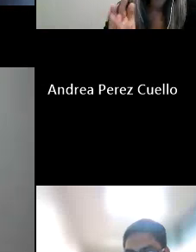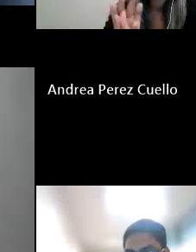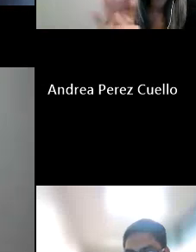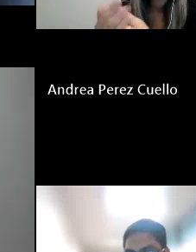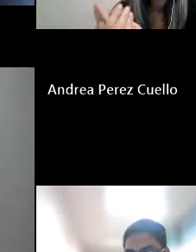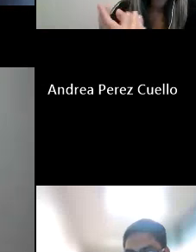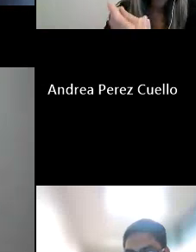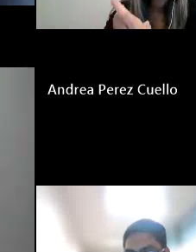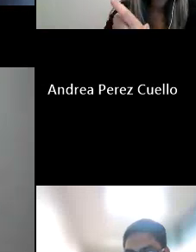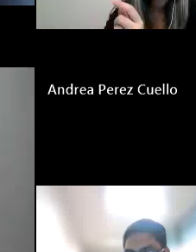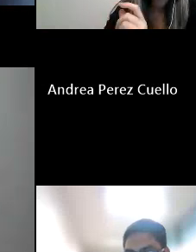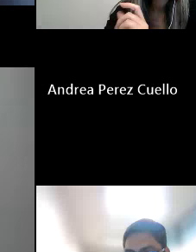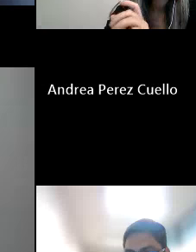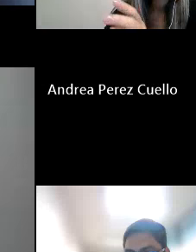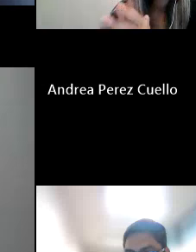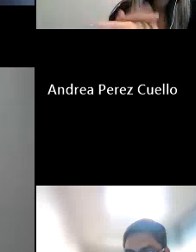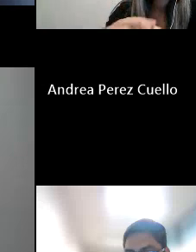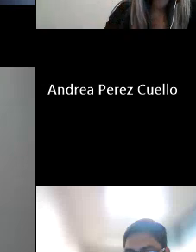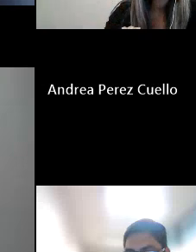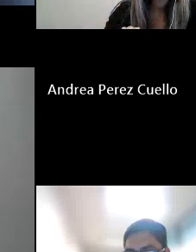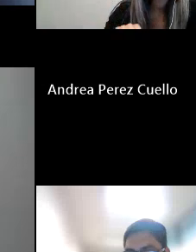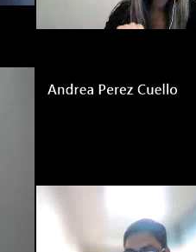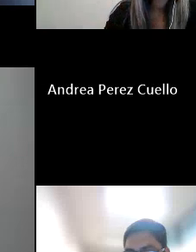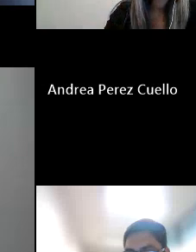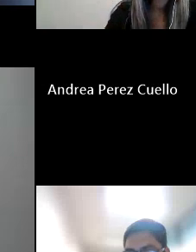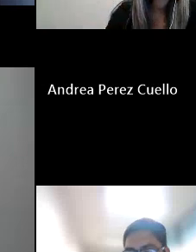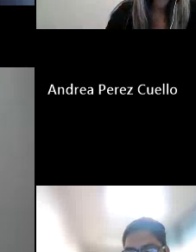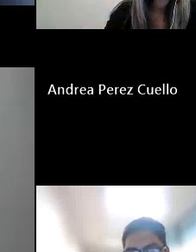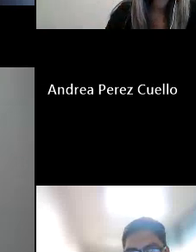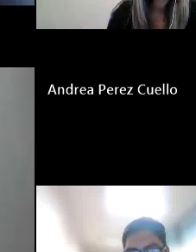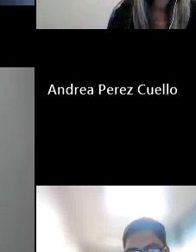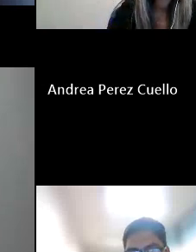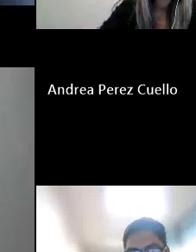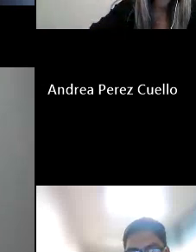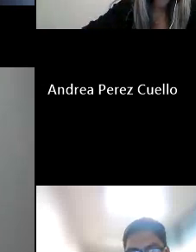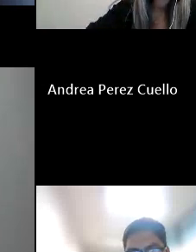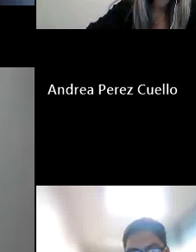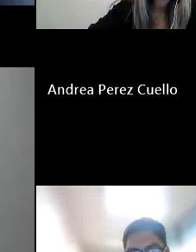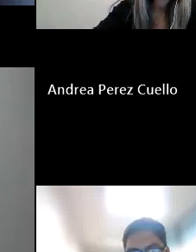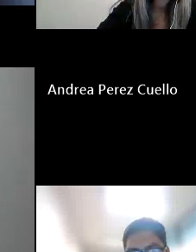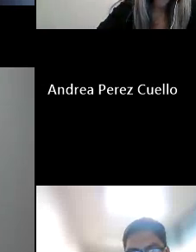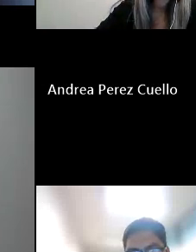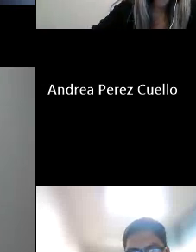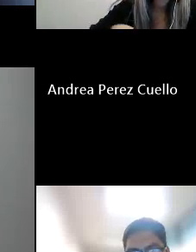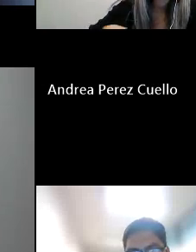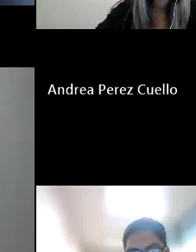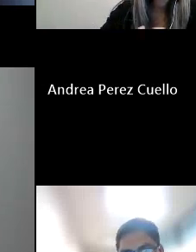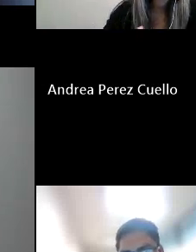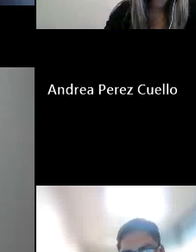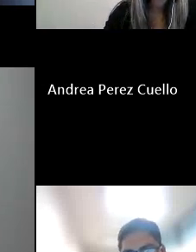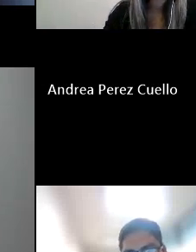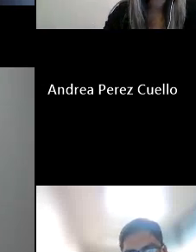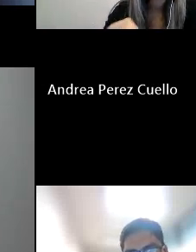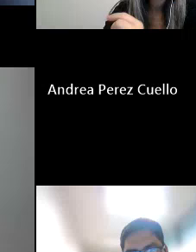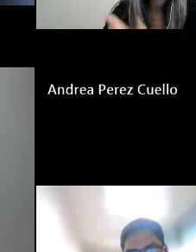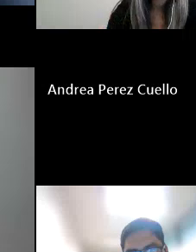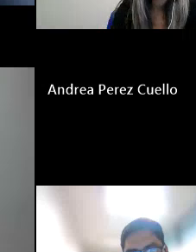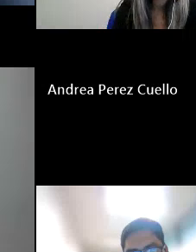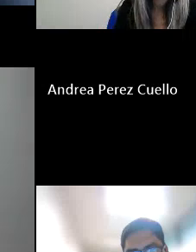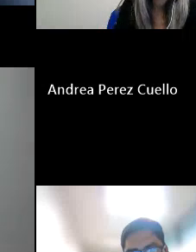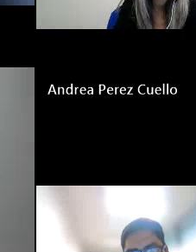poder saber qué es lo que los ayuda a regularse y tal como mencionaba ahí el inspector, ¿cierto? Si hay algún estudiante que menciona que se les nubla la